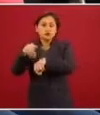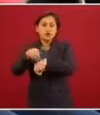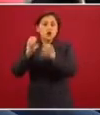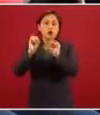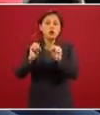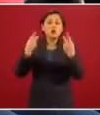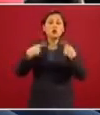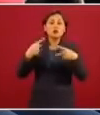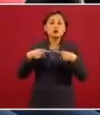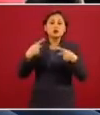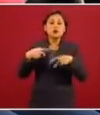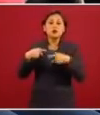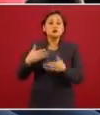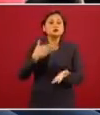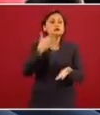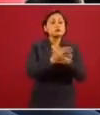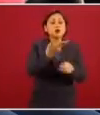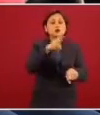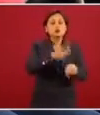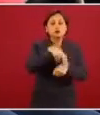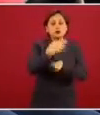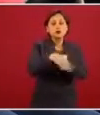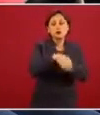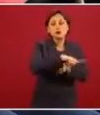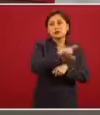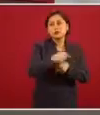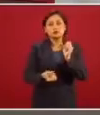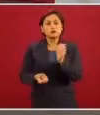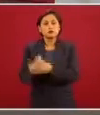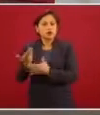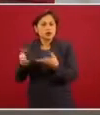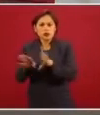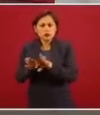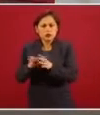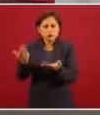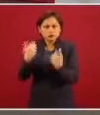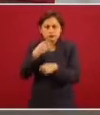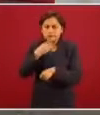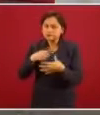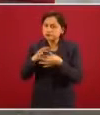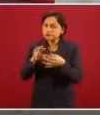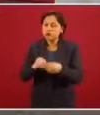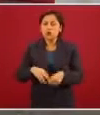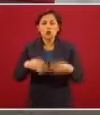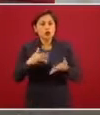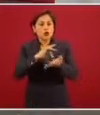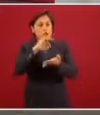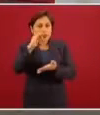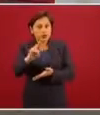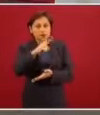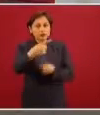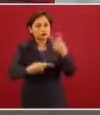decir qué podemos interpretar de eso, aunque diga que es muy temprano. Muchas gracias. Gracias, excelentes preguntas y muy útiles para hablar